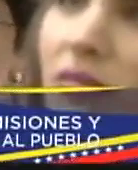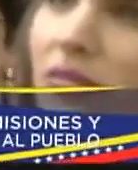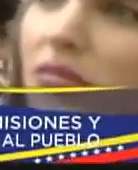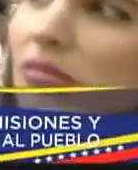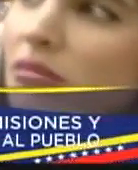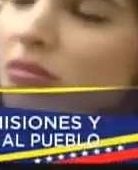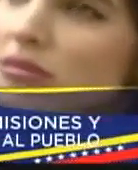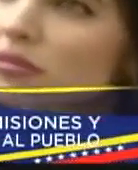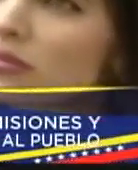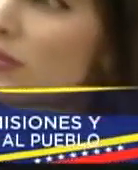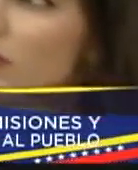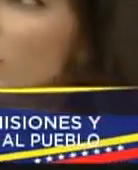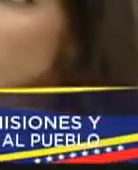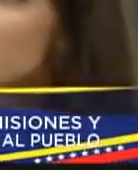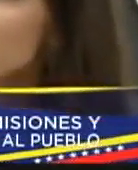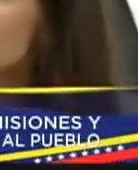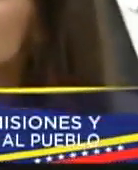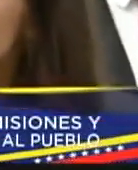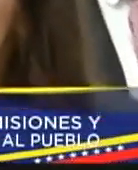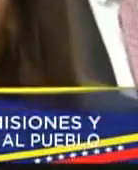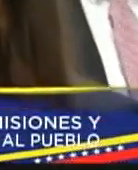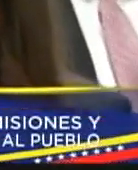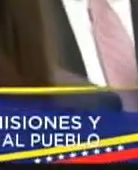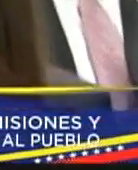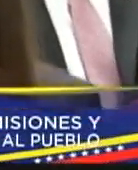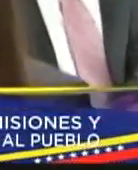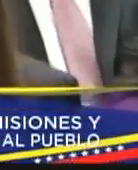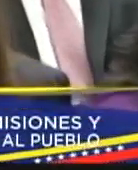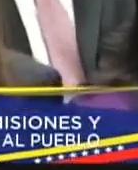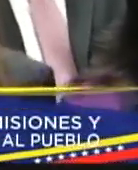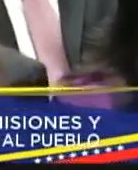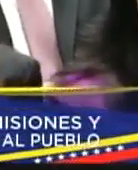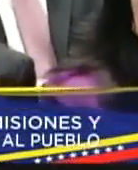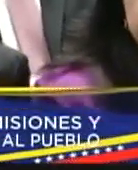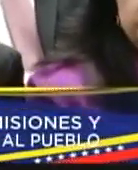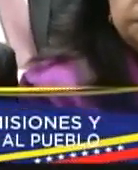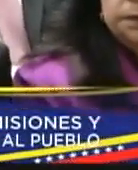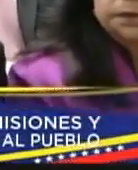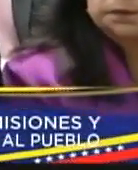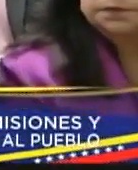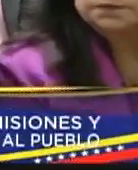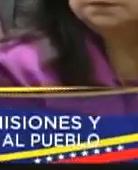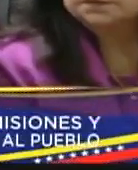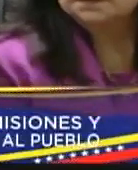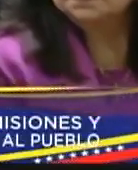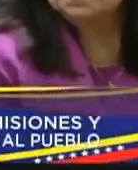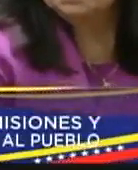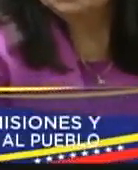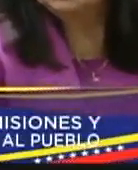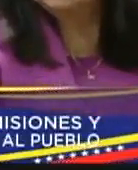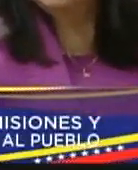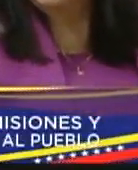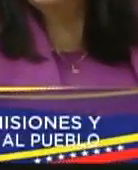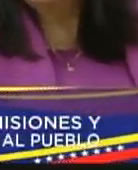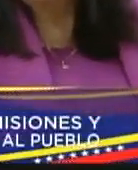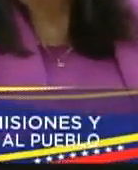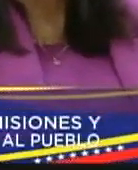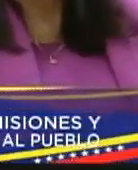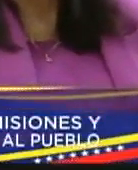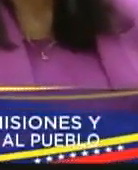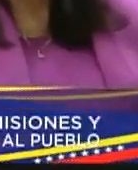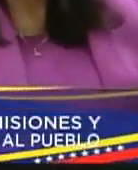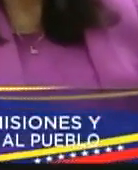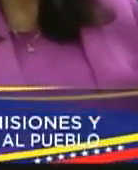del bien para eso cree La gran misión Venezuela mujer para proteger a la